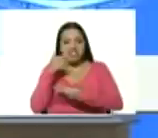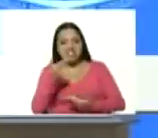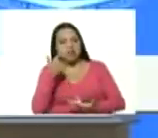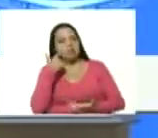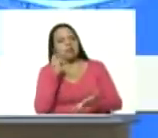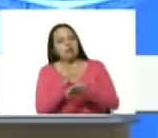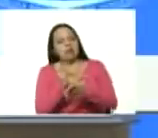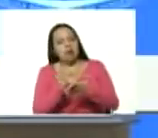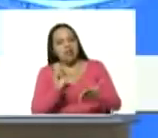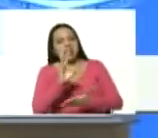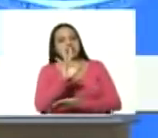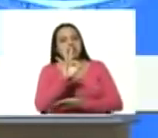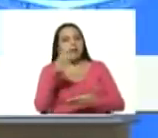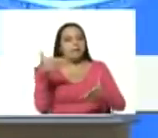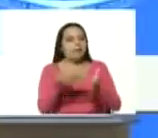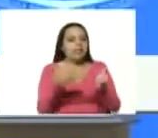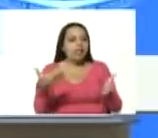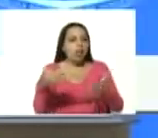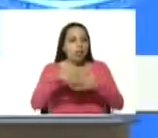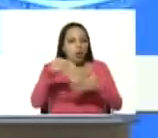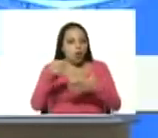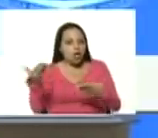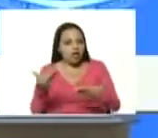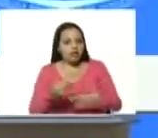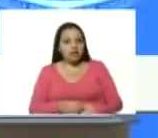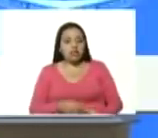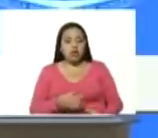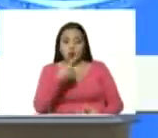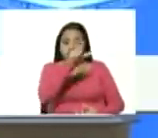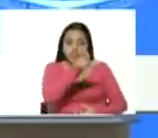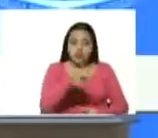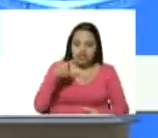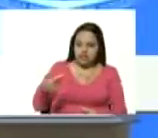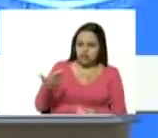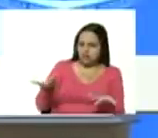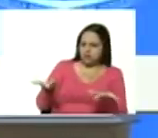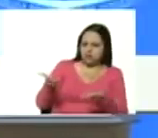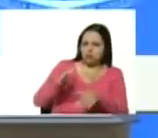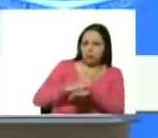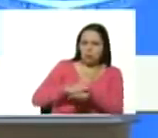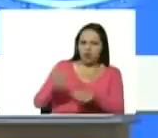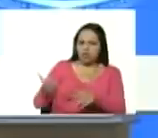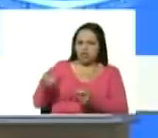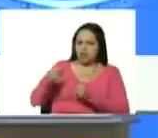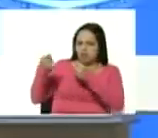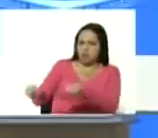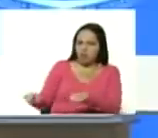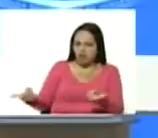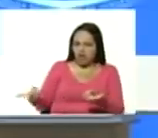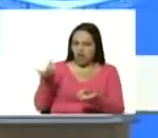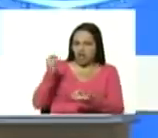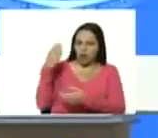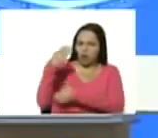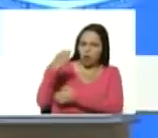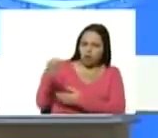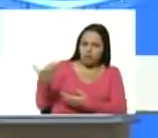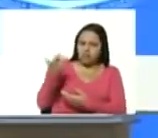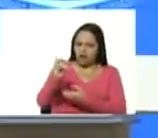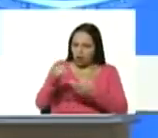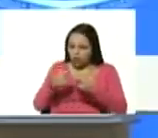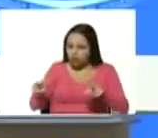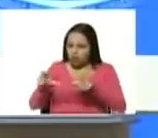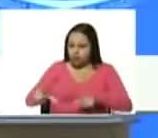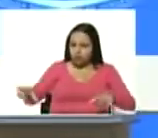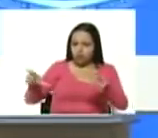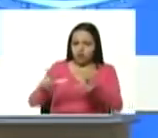la oficina, y resulta que Vergara le dice, pero si usted está en Monómero. No tengan duda de que seguramente Guaidó dirá, bueno, está bien,